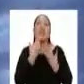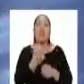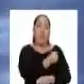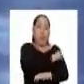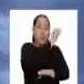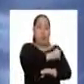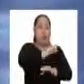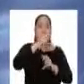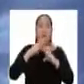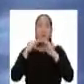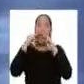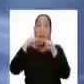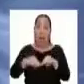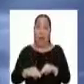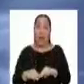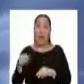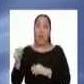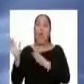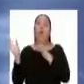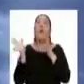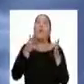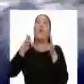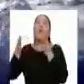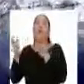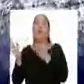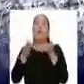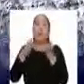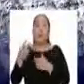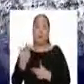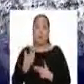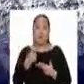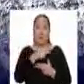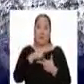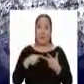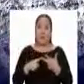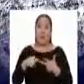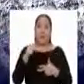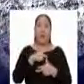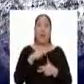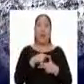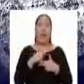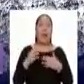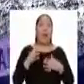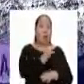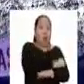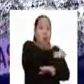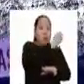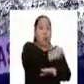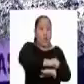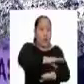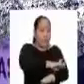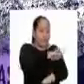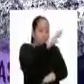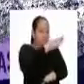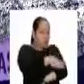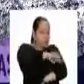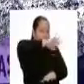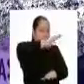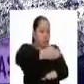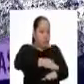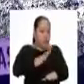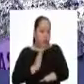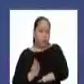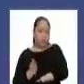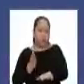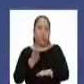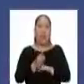las corrientes marinas y las masas de aire. La cordillera de los Andes es una extensa cadena de montañas que